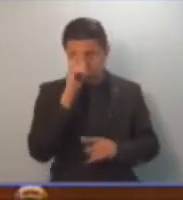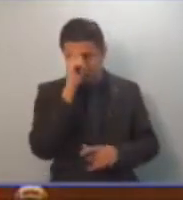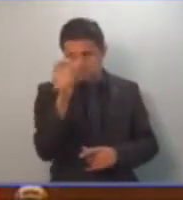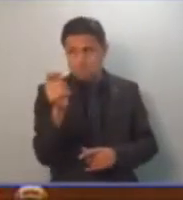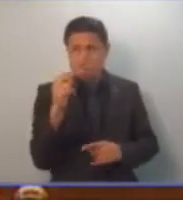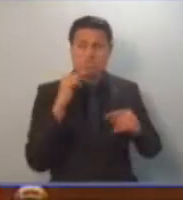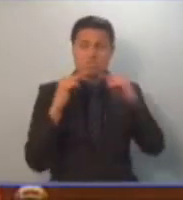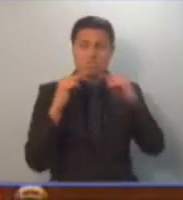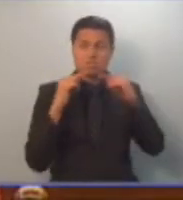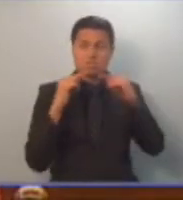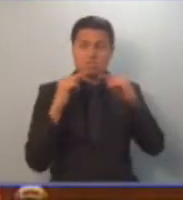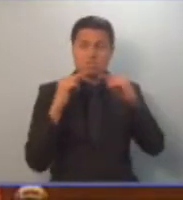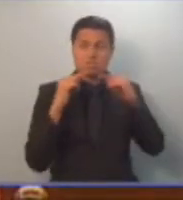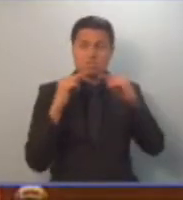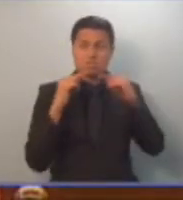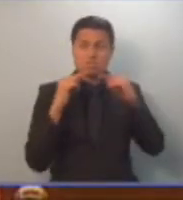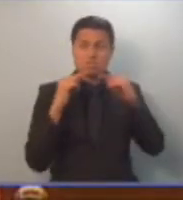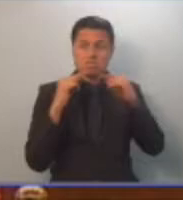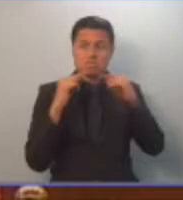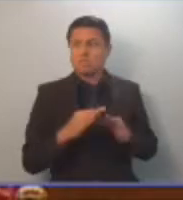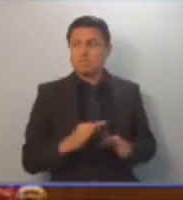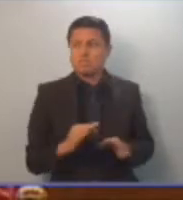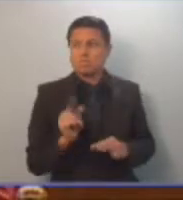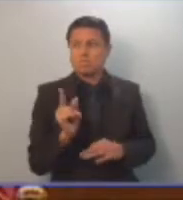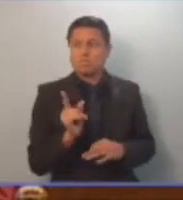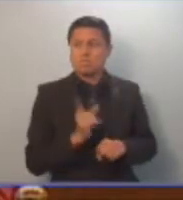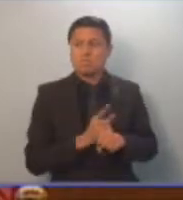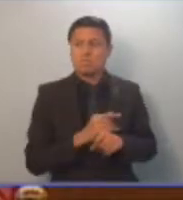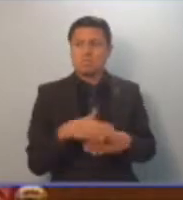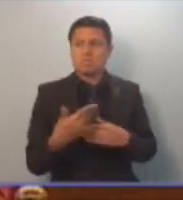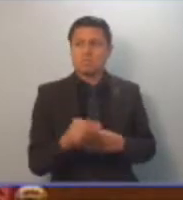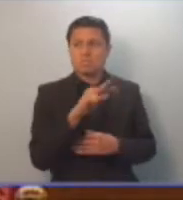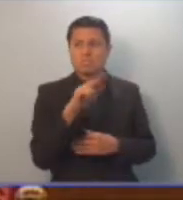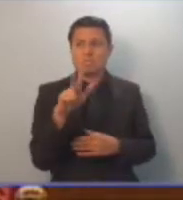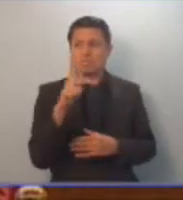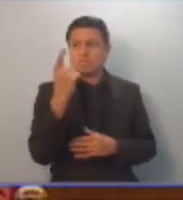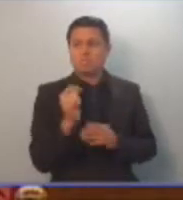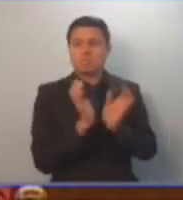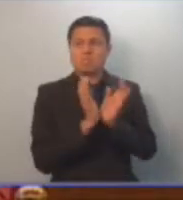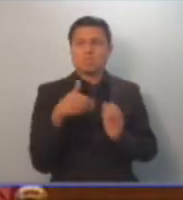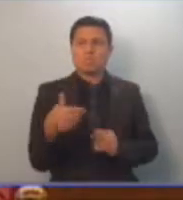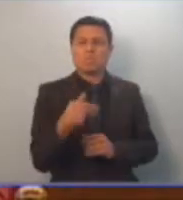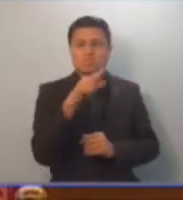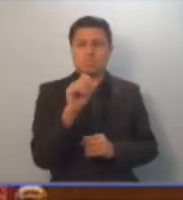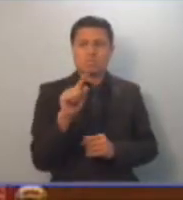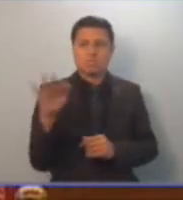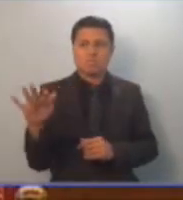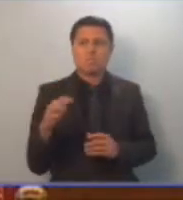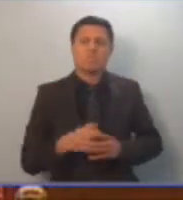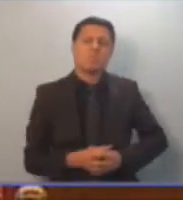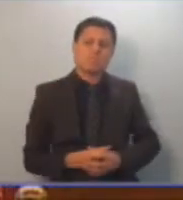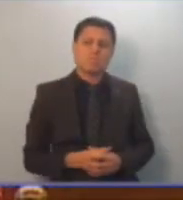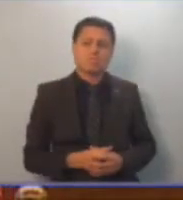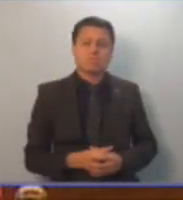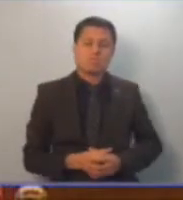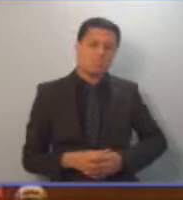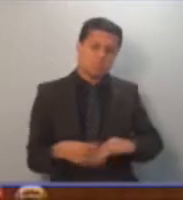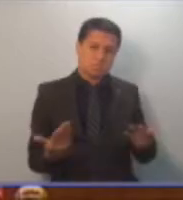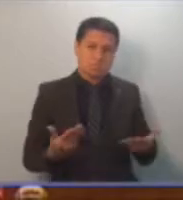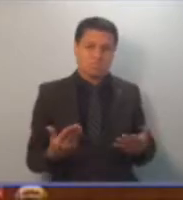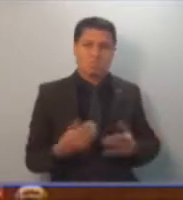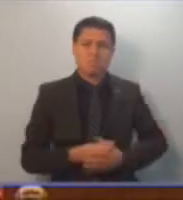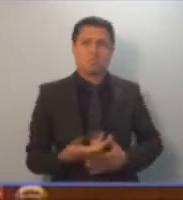como mártir y poco después, el 23 de mayo de 2015, fue beatificado en